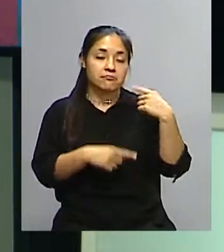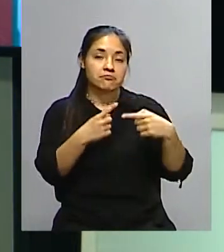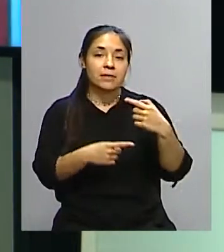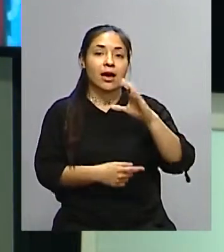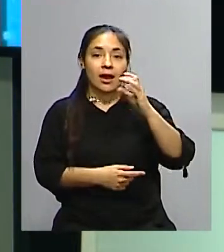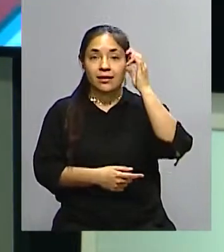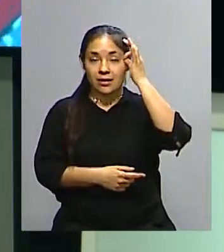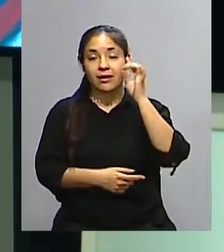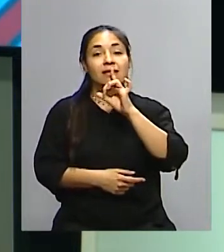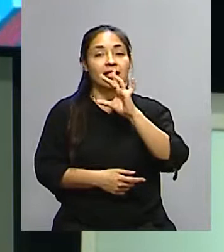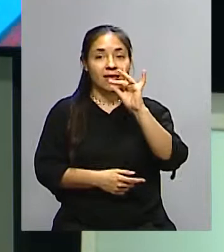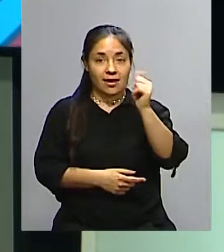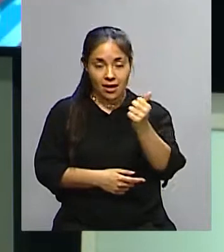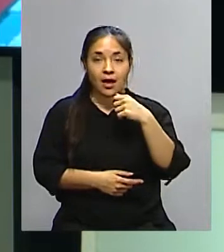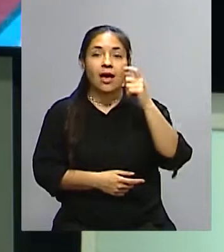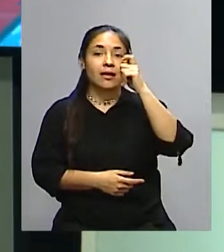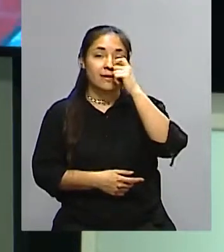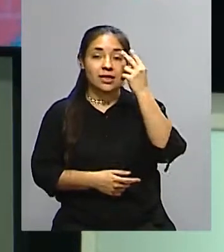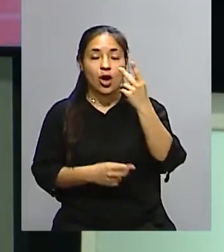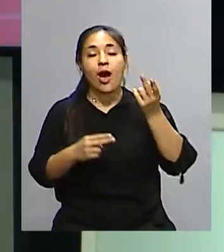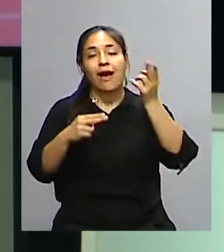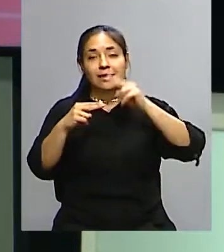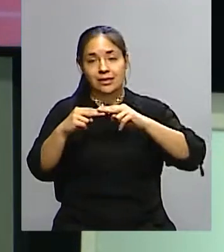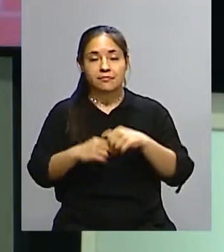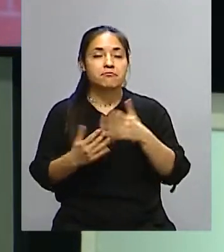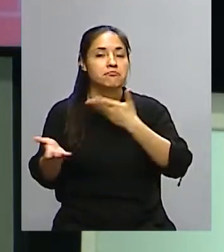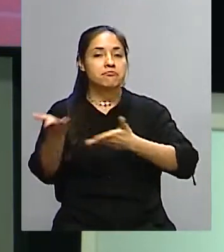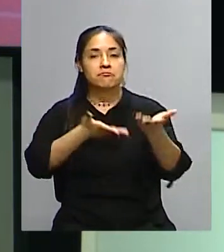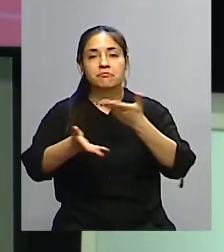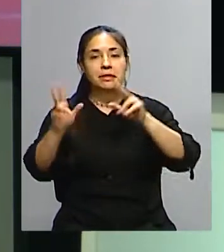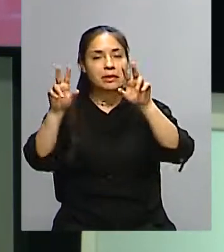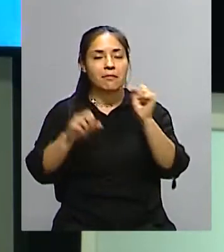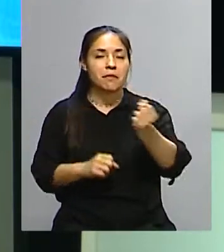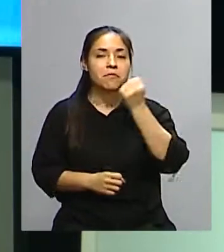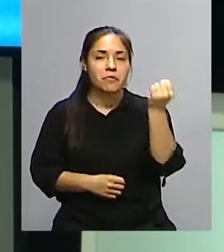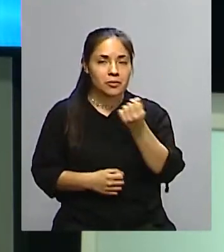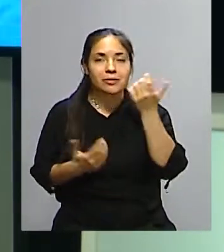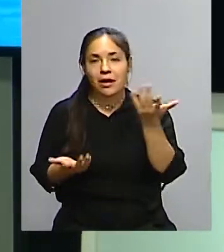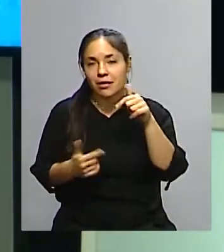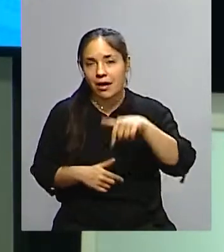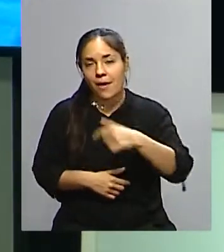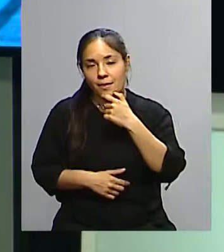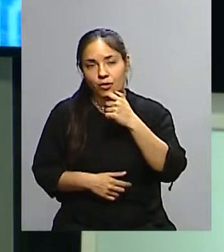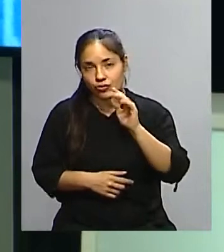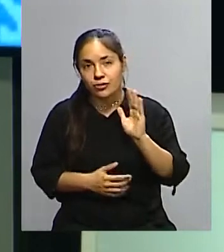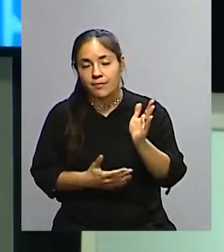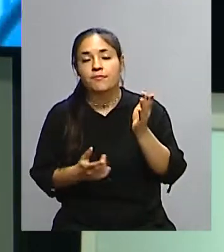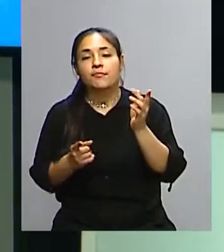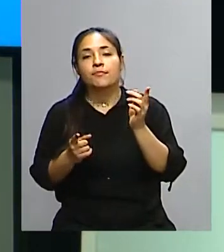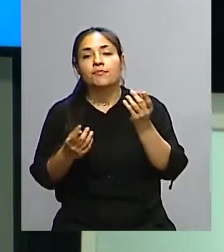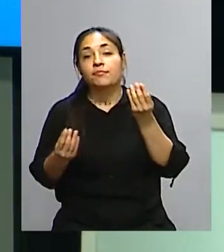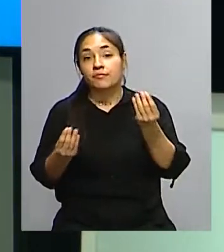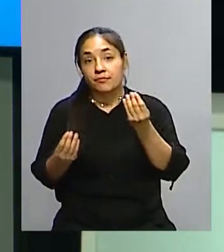de la TDA 22 de Supercanal HD para compartir con ustedes temas que nos importan acá a los mendocinos, a las mendocinas,